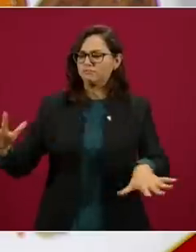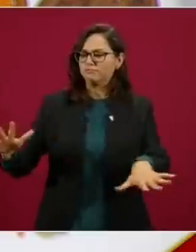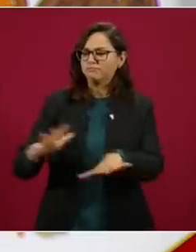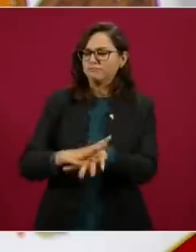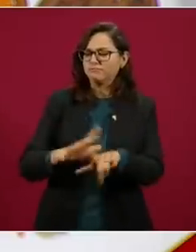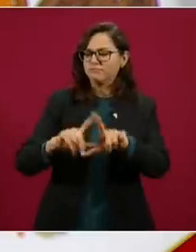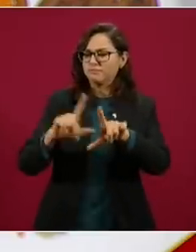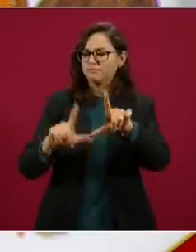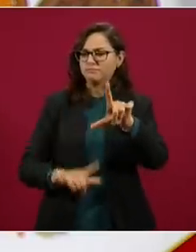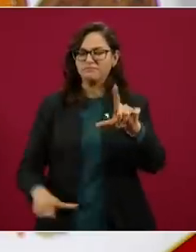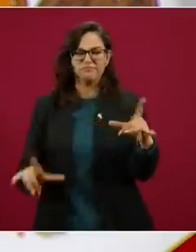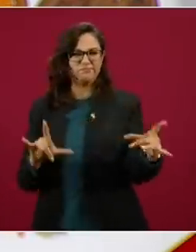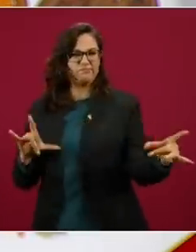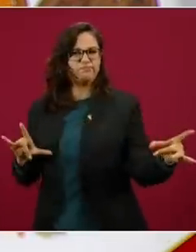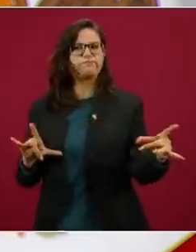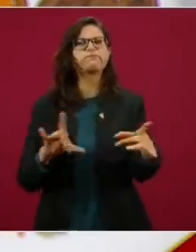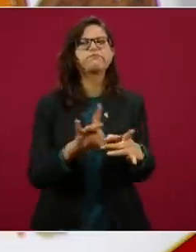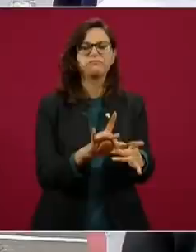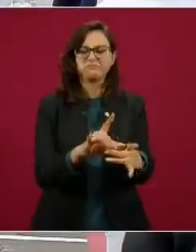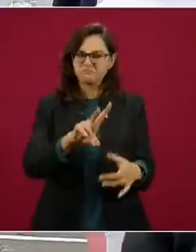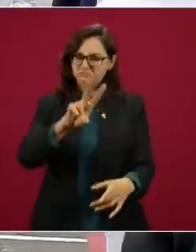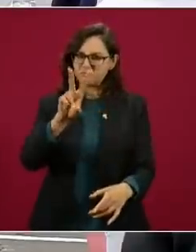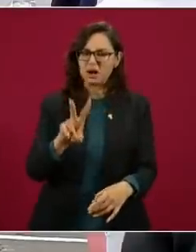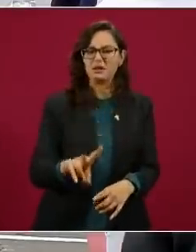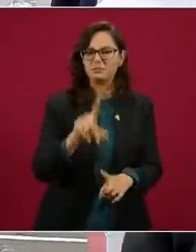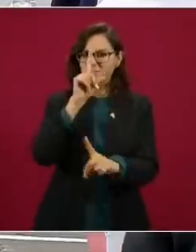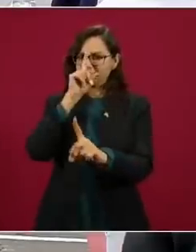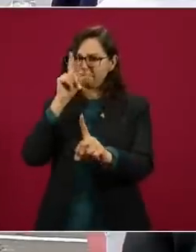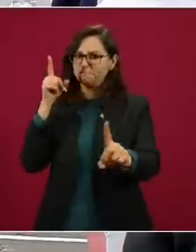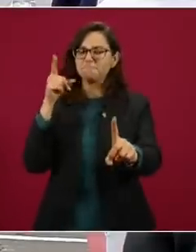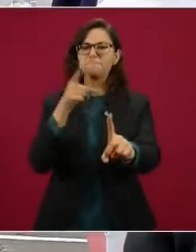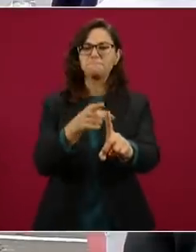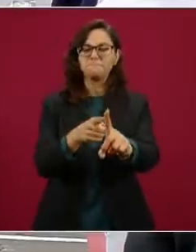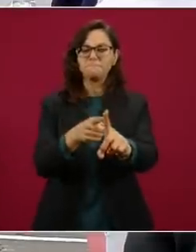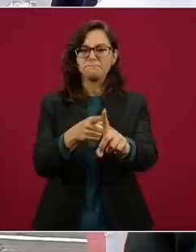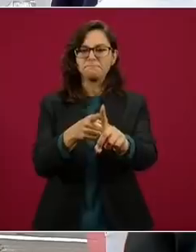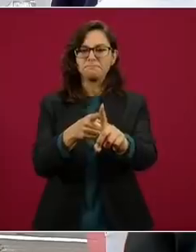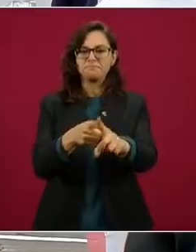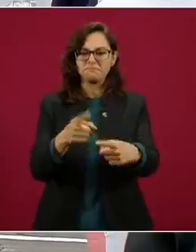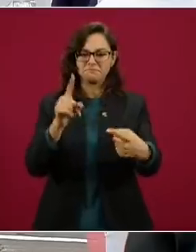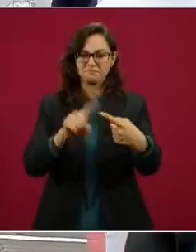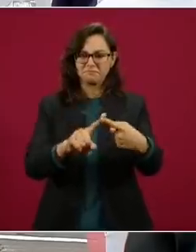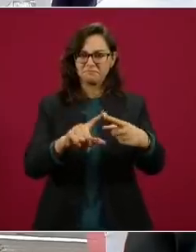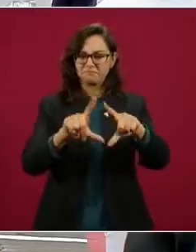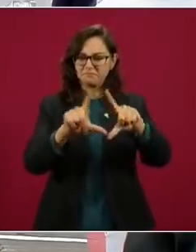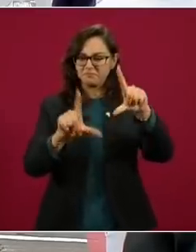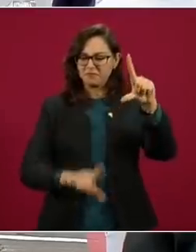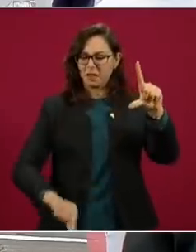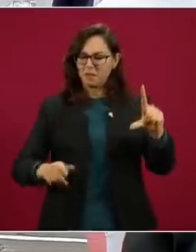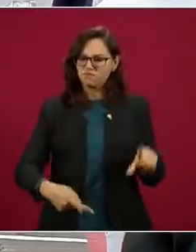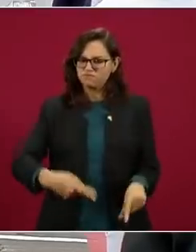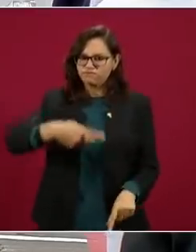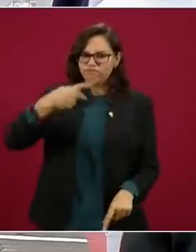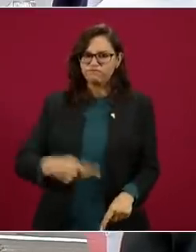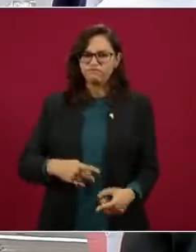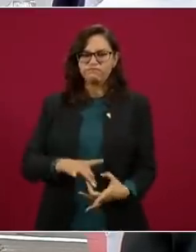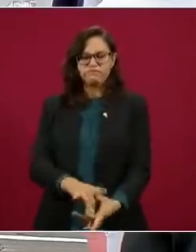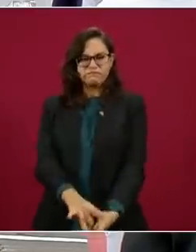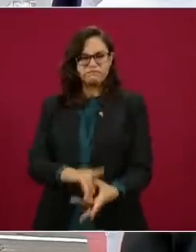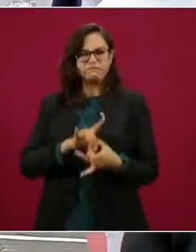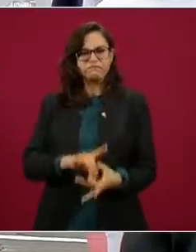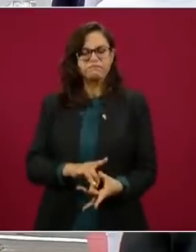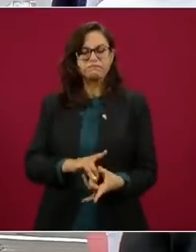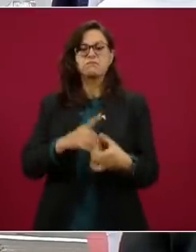pública de méxico que se nutre de patriotismo y la entrega